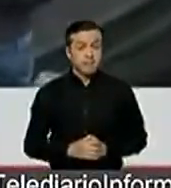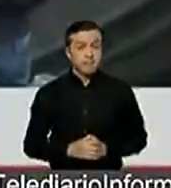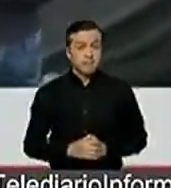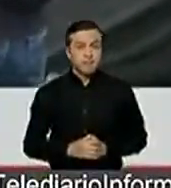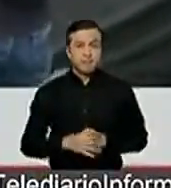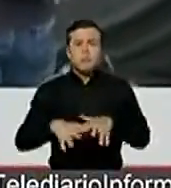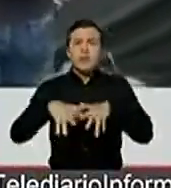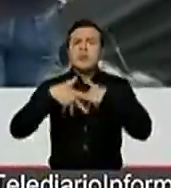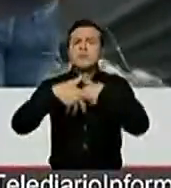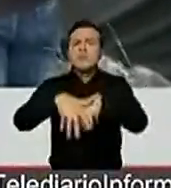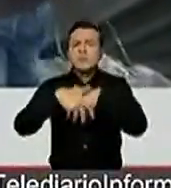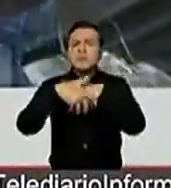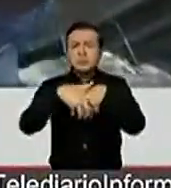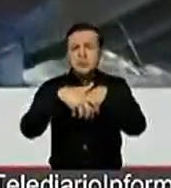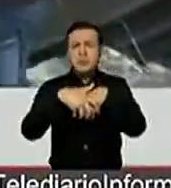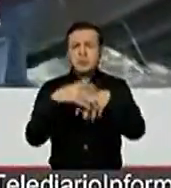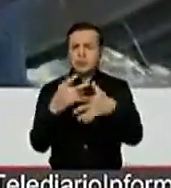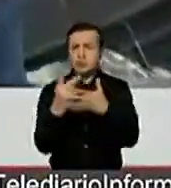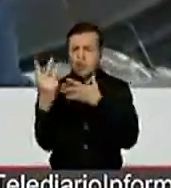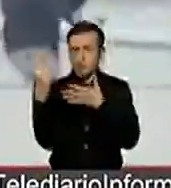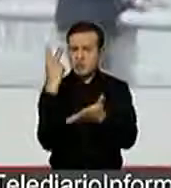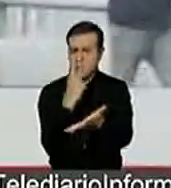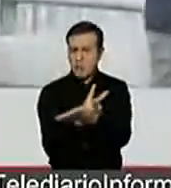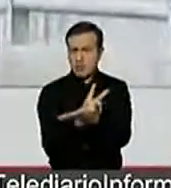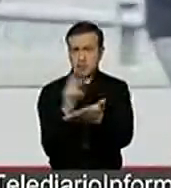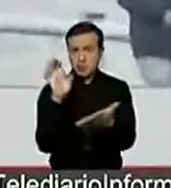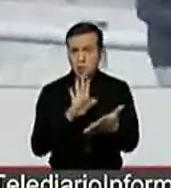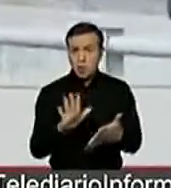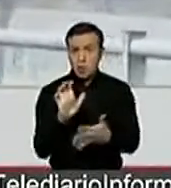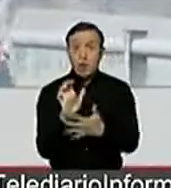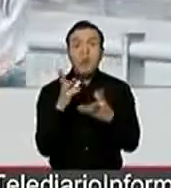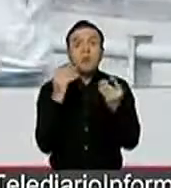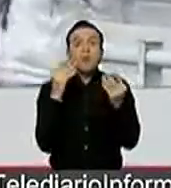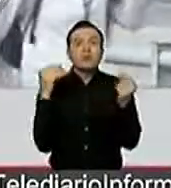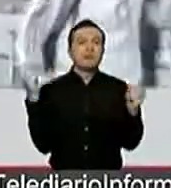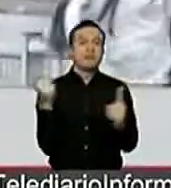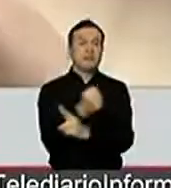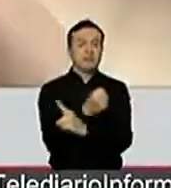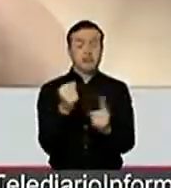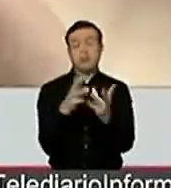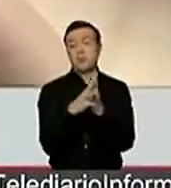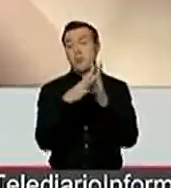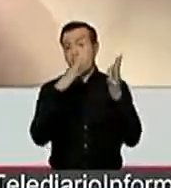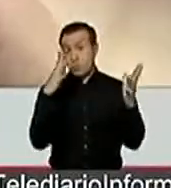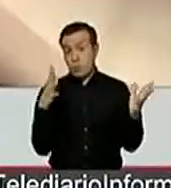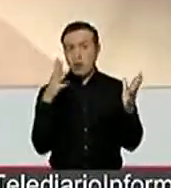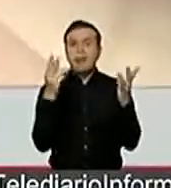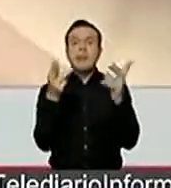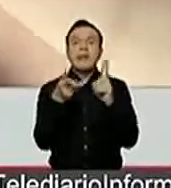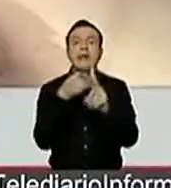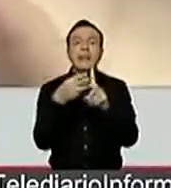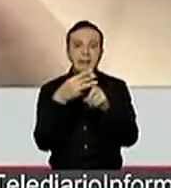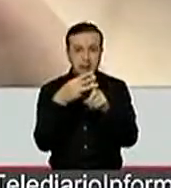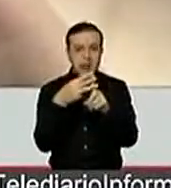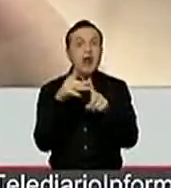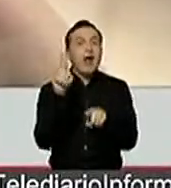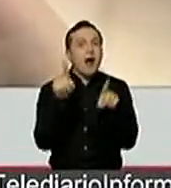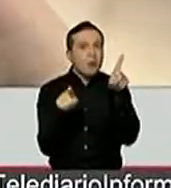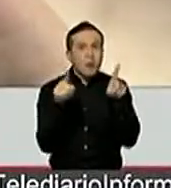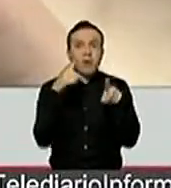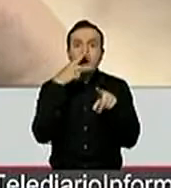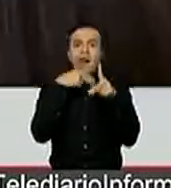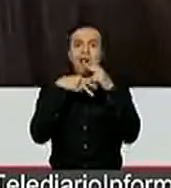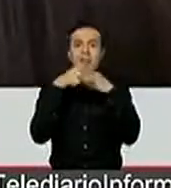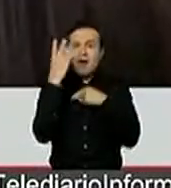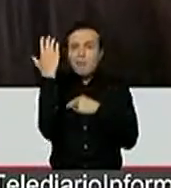Las manifestaciones de las dos últimas semanas en el país se caracterizaron por actos de violencia desmedida. Las redes sociales se han prestado para difundir